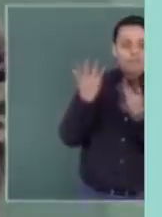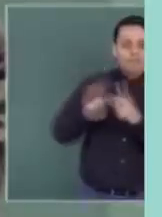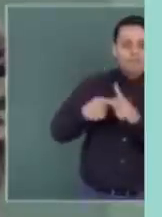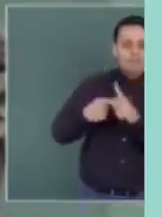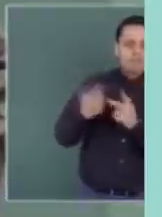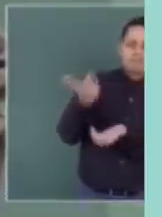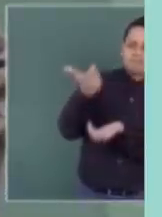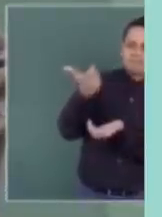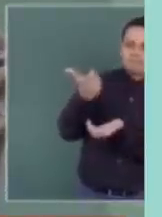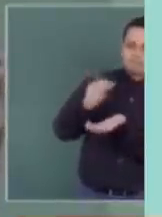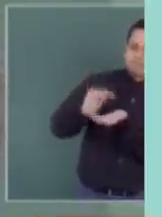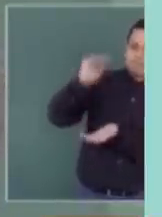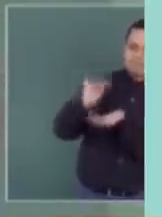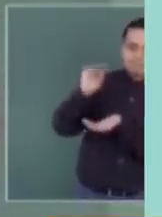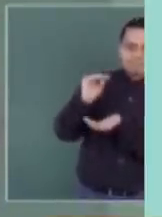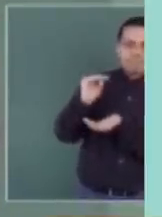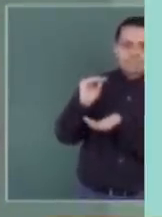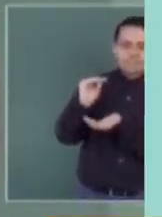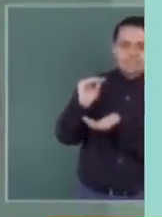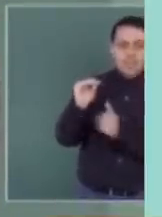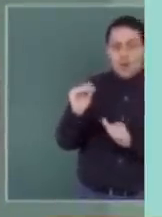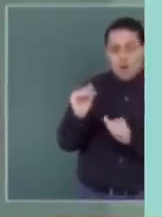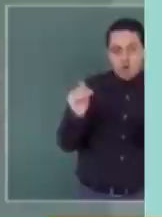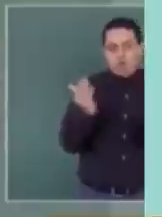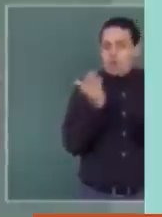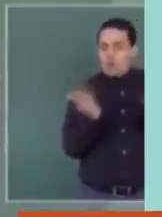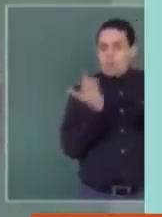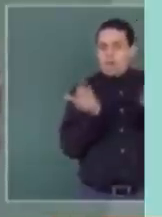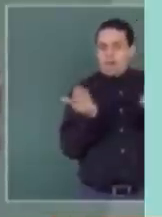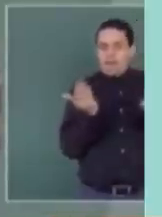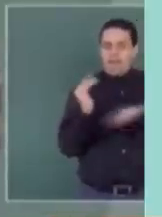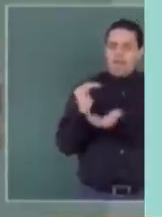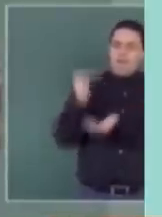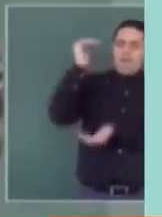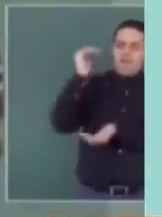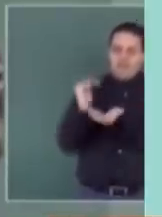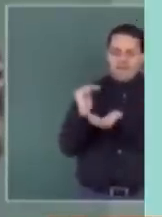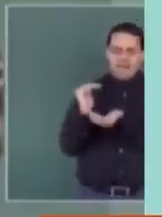porque no es comparar solo una